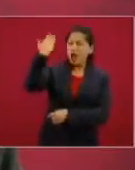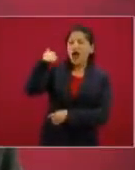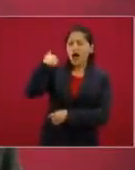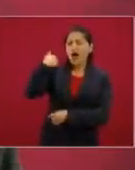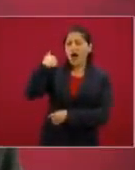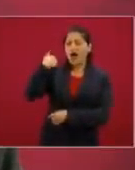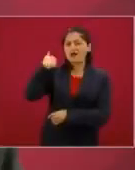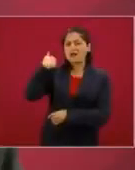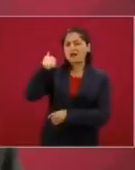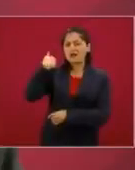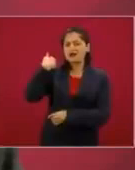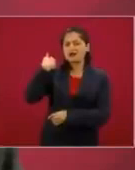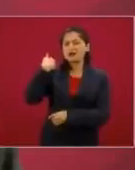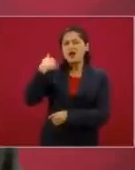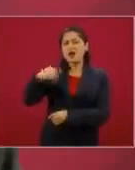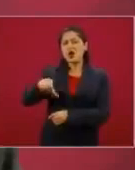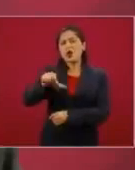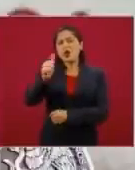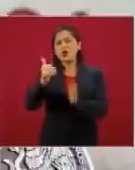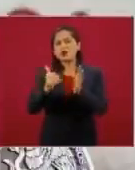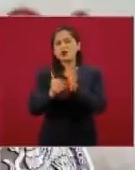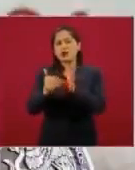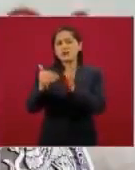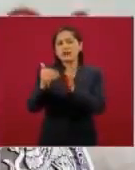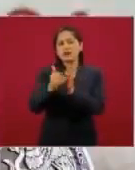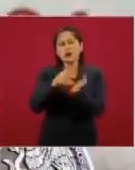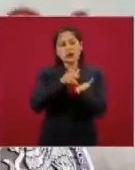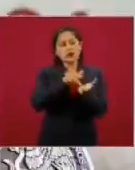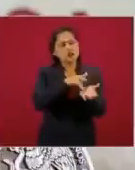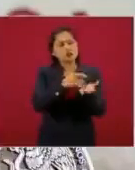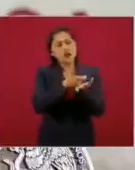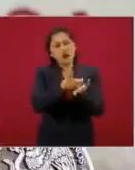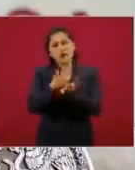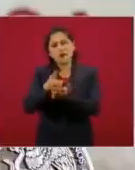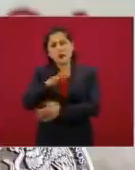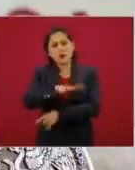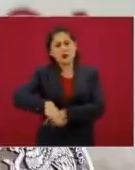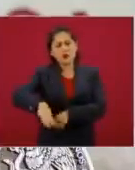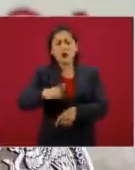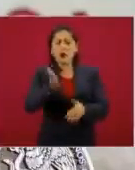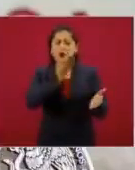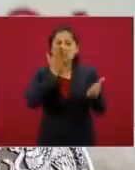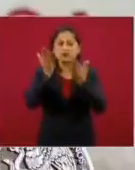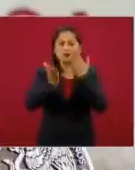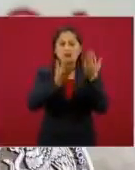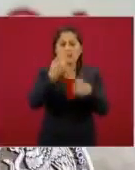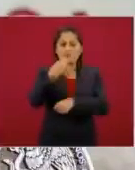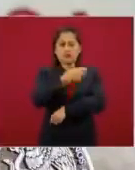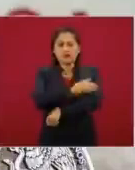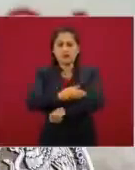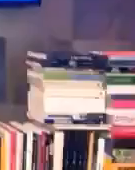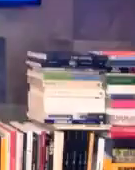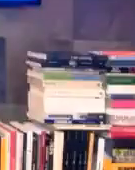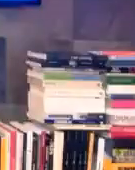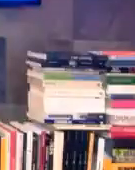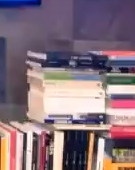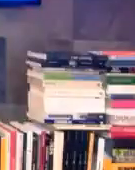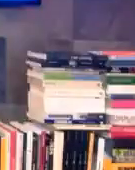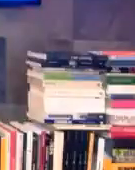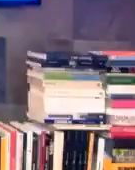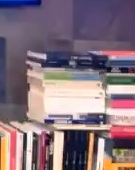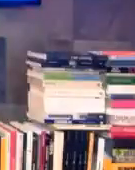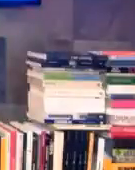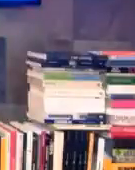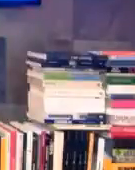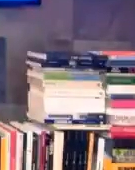una práctica que se mantuvo y que se multiplicó Híjole Bueno pues eso es eso es lo que se